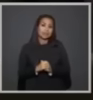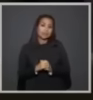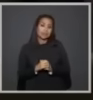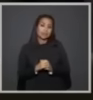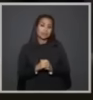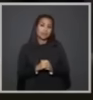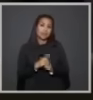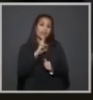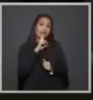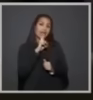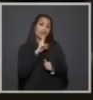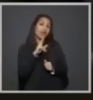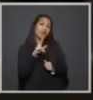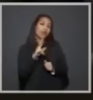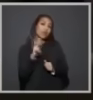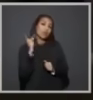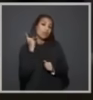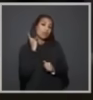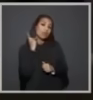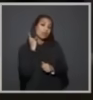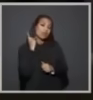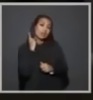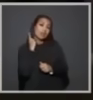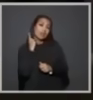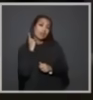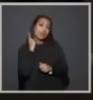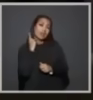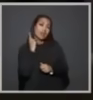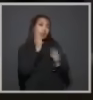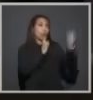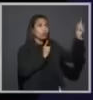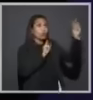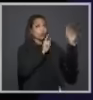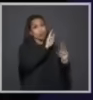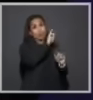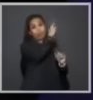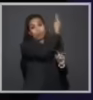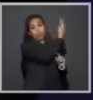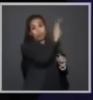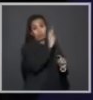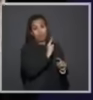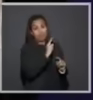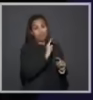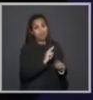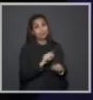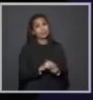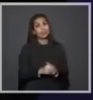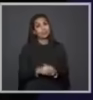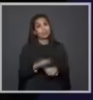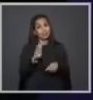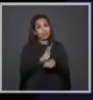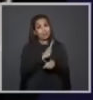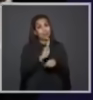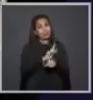la mejor política bilateral, la mejor relación que podemos tener